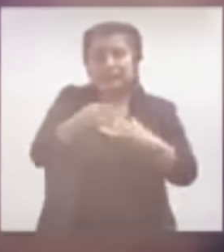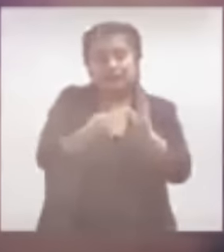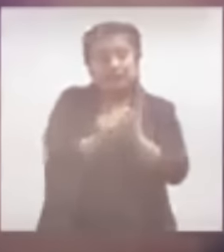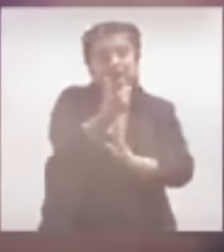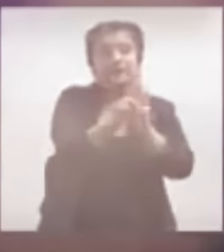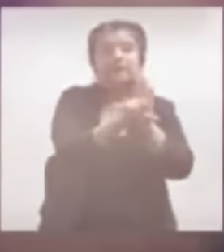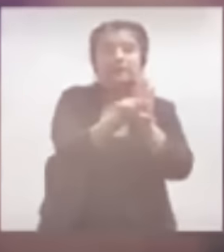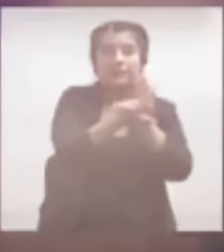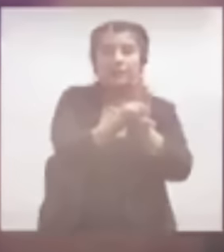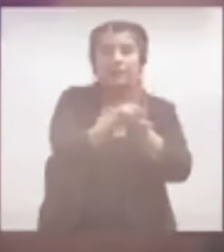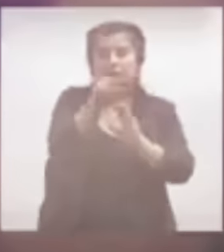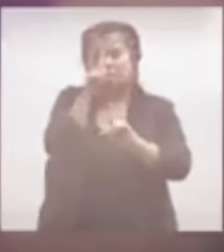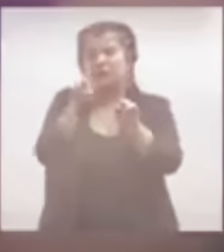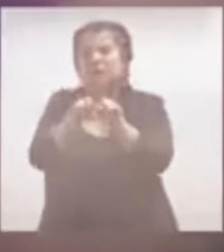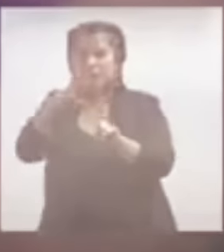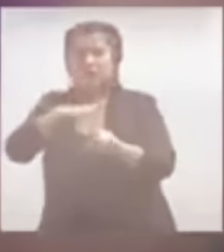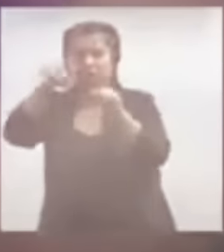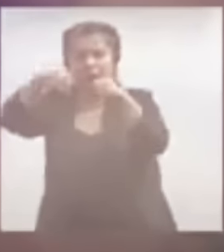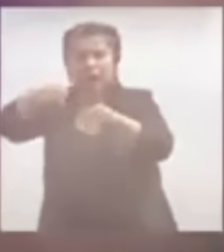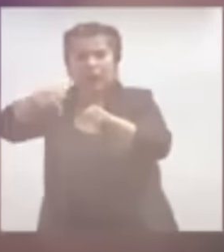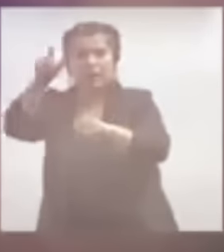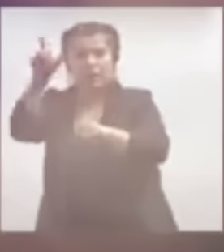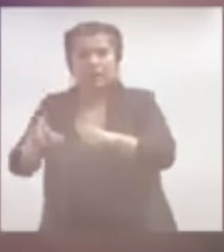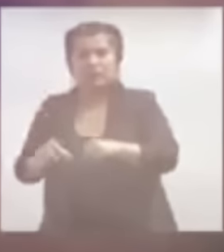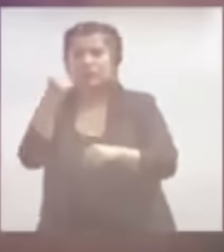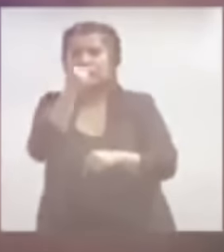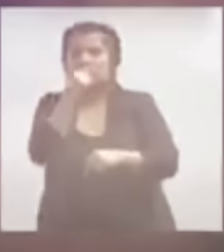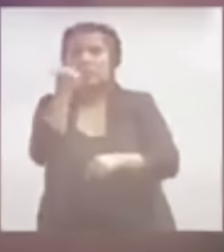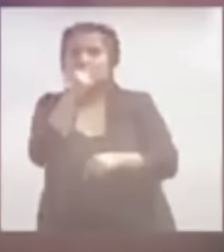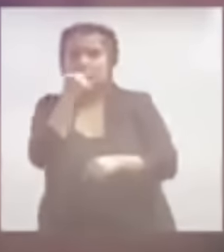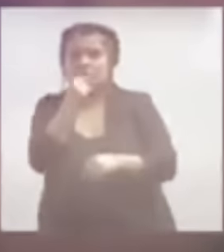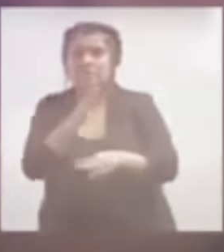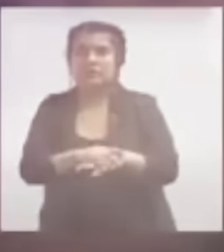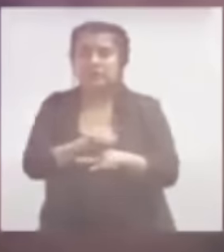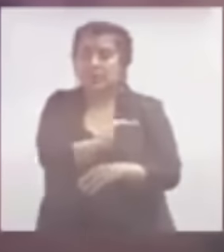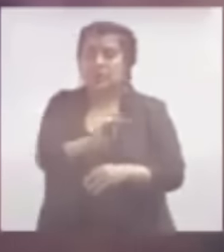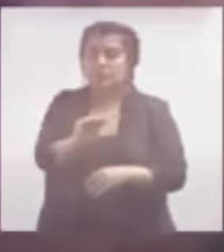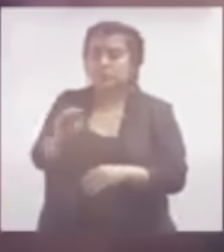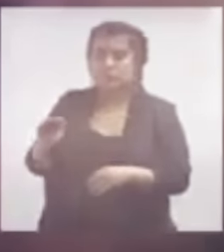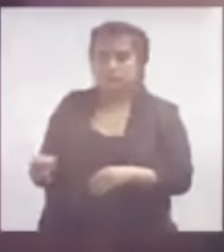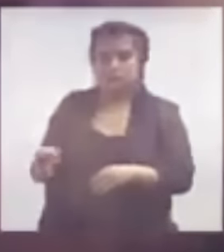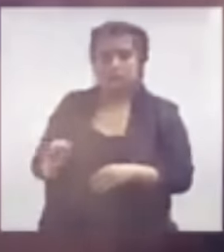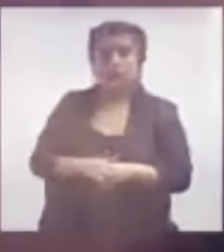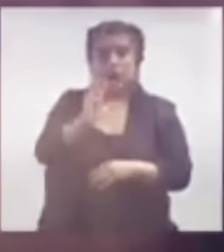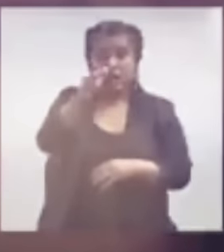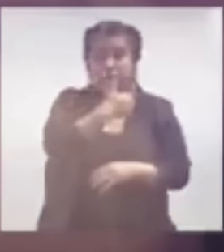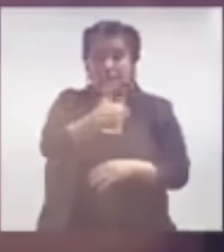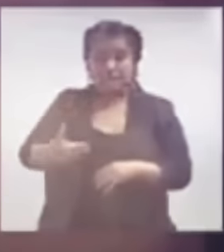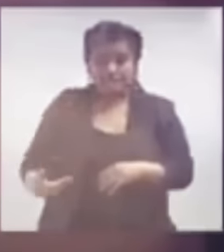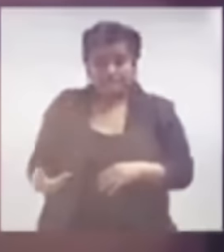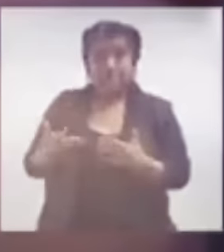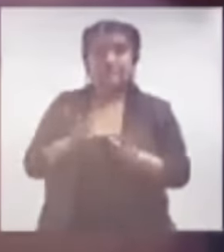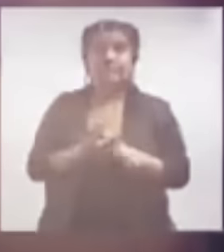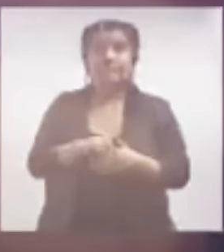iniciativa como sí existe en el caso de las mujeres y de los niños. Presidente, si algo puede hacer